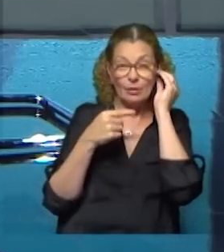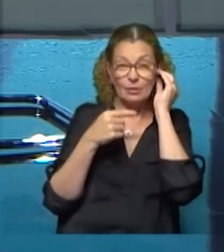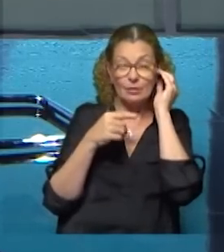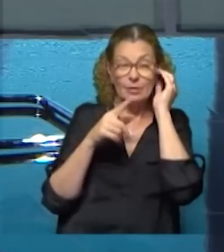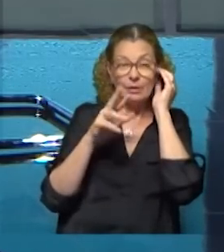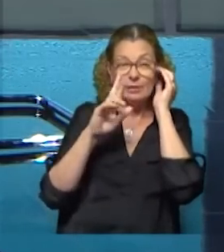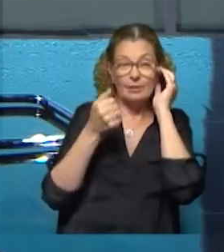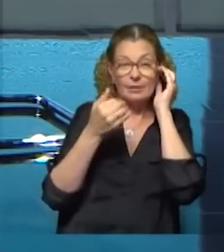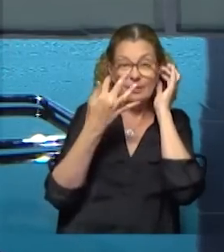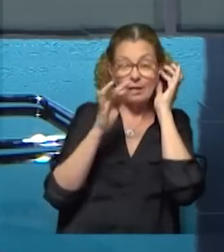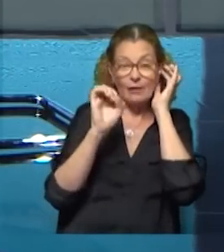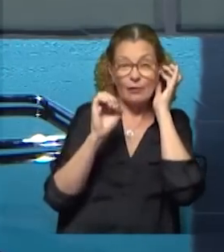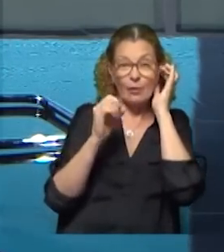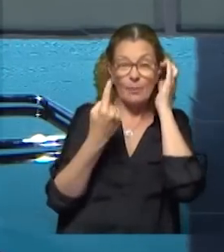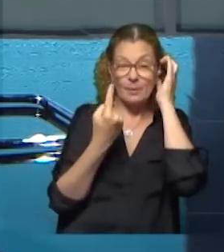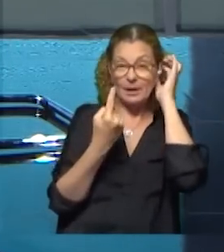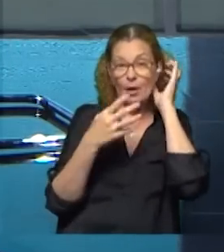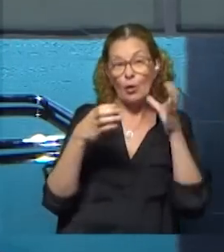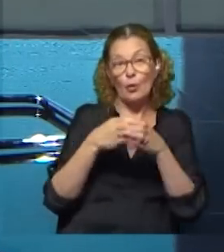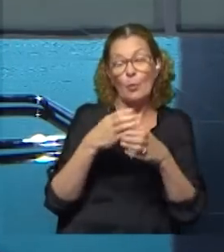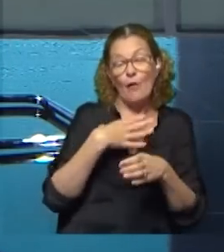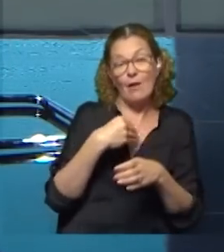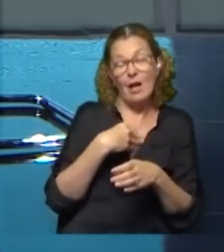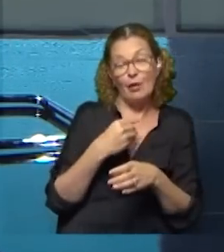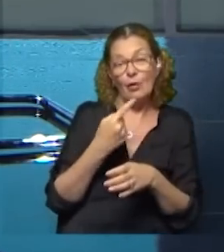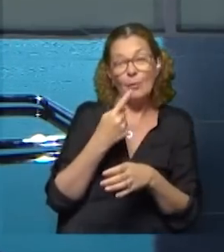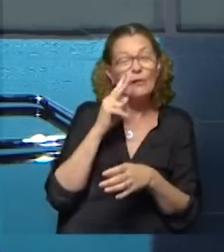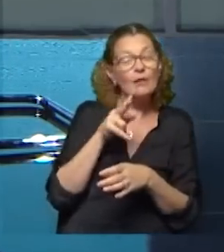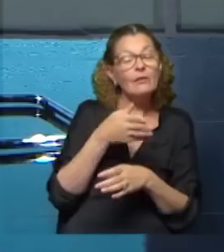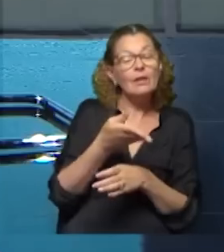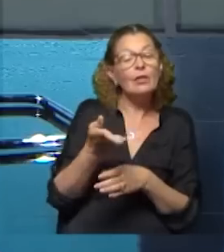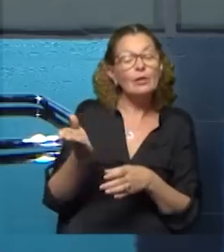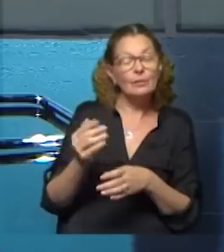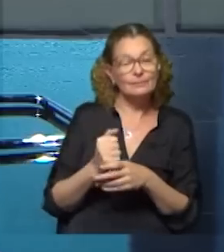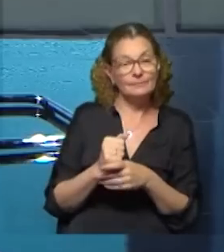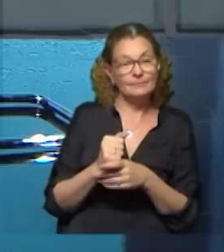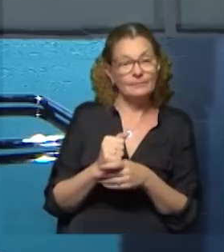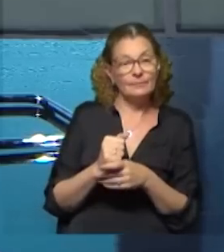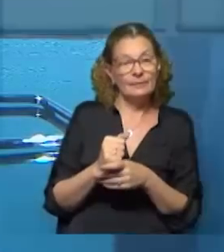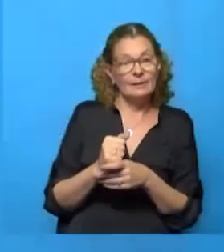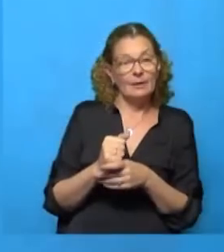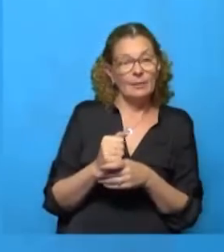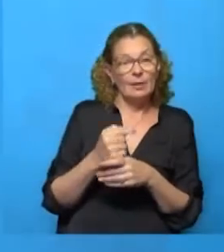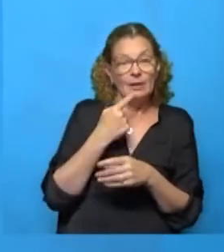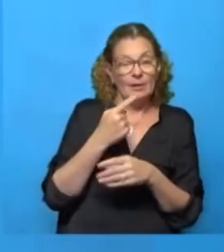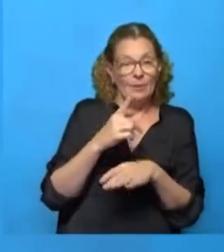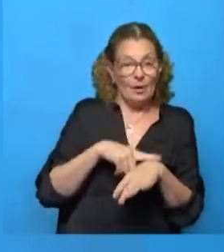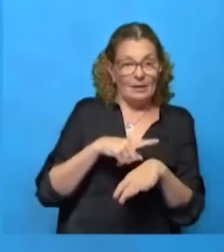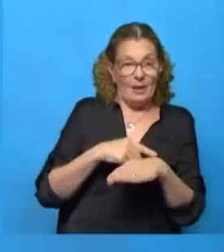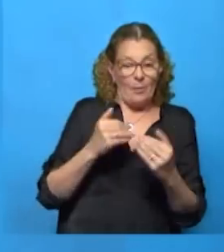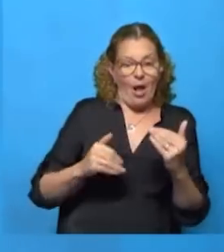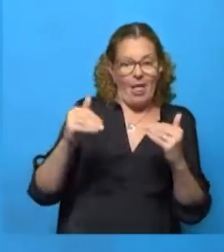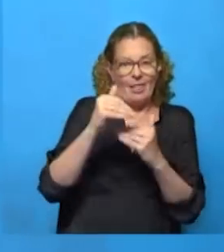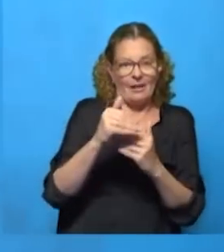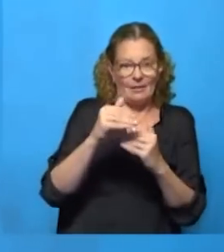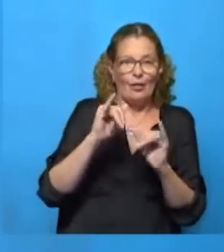Laura rafo va a ser una de las precandidatas del partido Nacional como venís viendo esto este Eduardo Bueno sí adelantado en el tiempo sin dudas